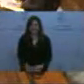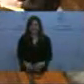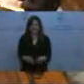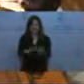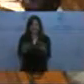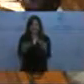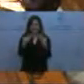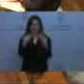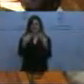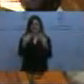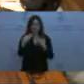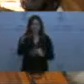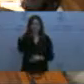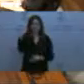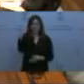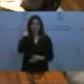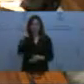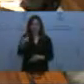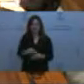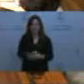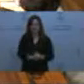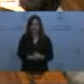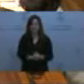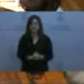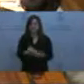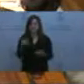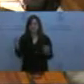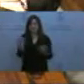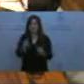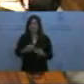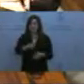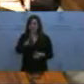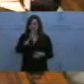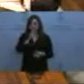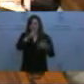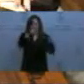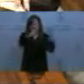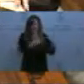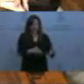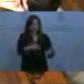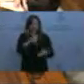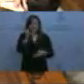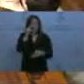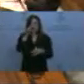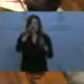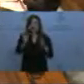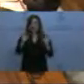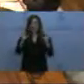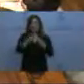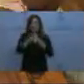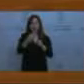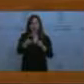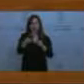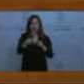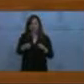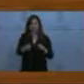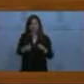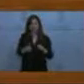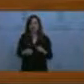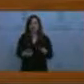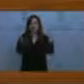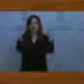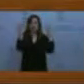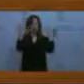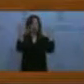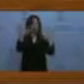Gracias, presidente. Tiene que ser duro, señor Fernández, para usted eso de que un grupo político aplauda a la